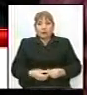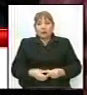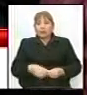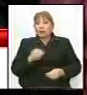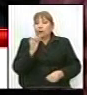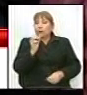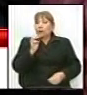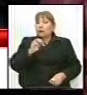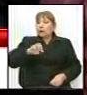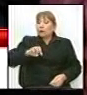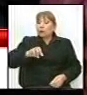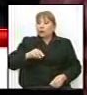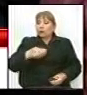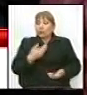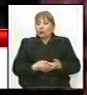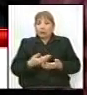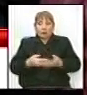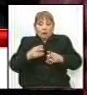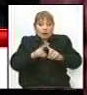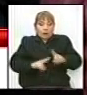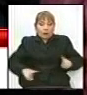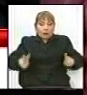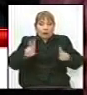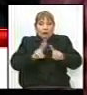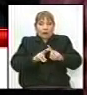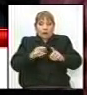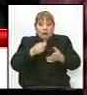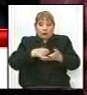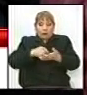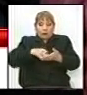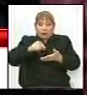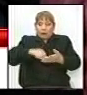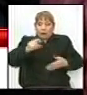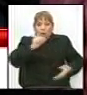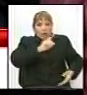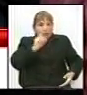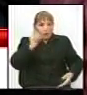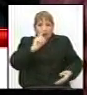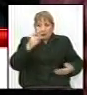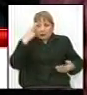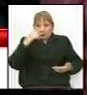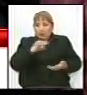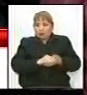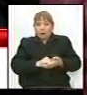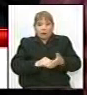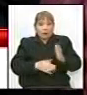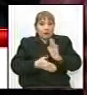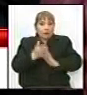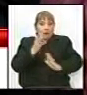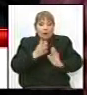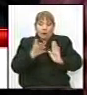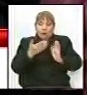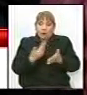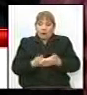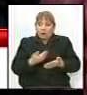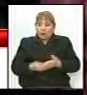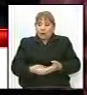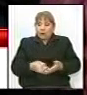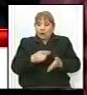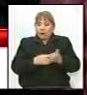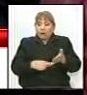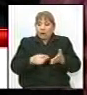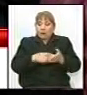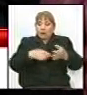verificación de firma para dar válida una firma, no para determinar si esta es verdadera o falsa. La determinación